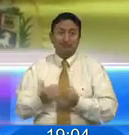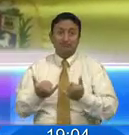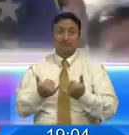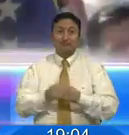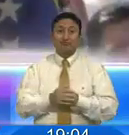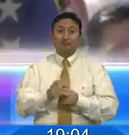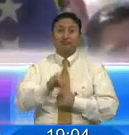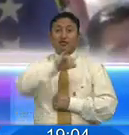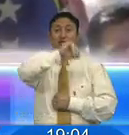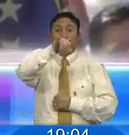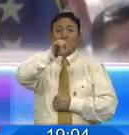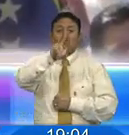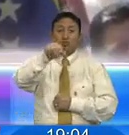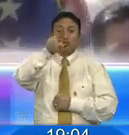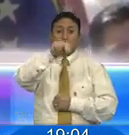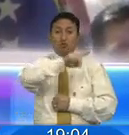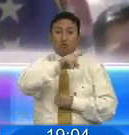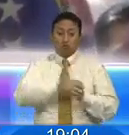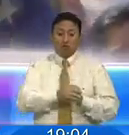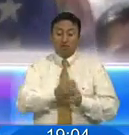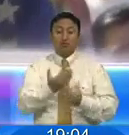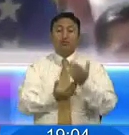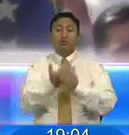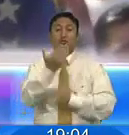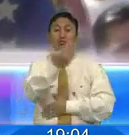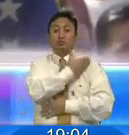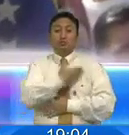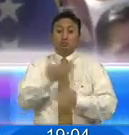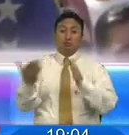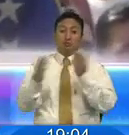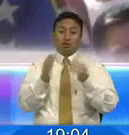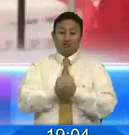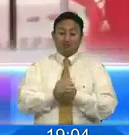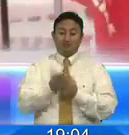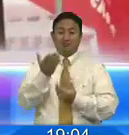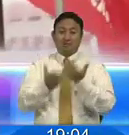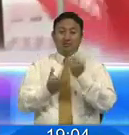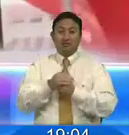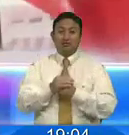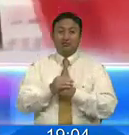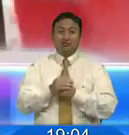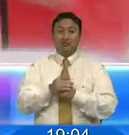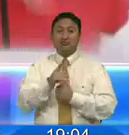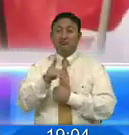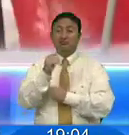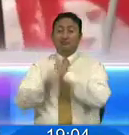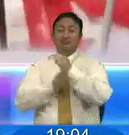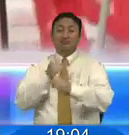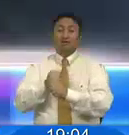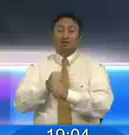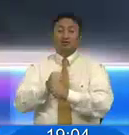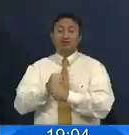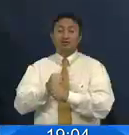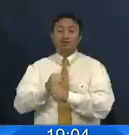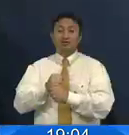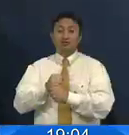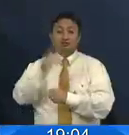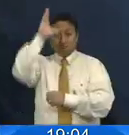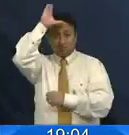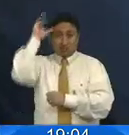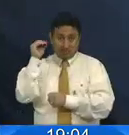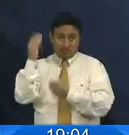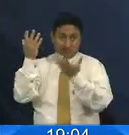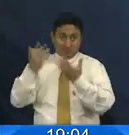proclamación de why do como presidente interino podría ser el principio del fin de la era chavista en quito informó